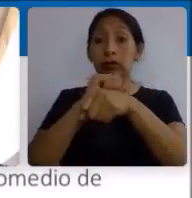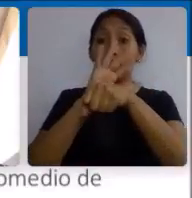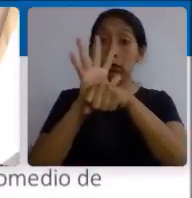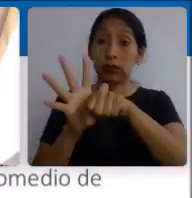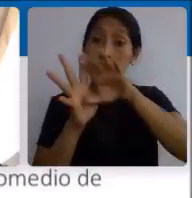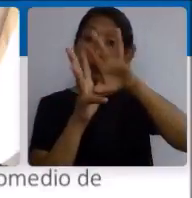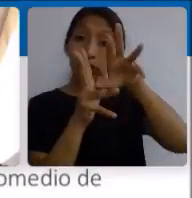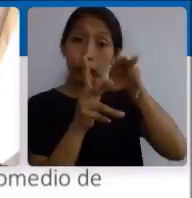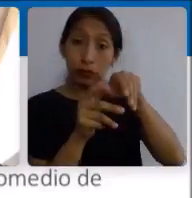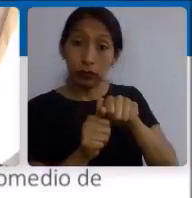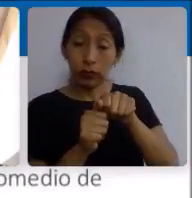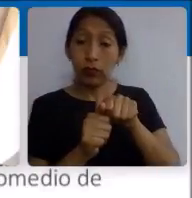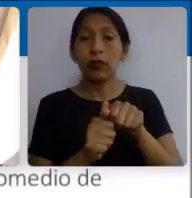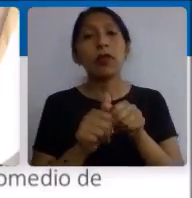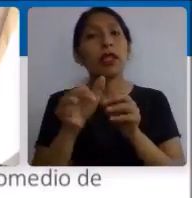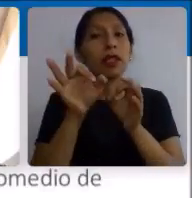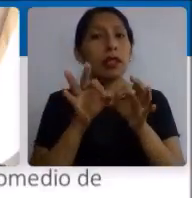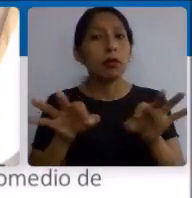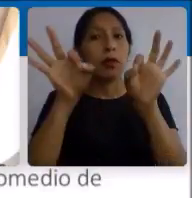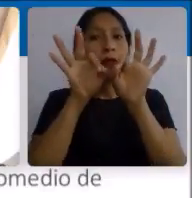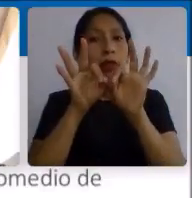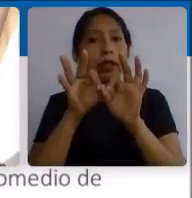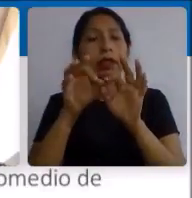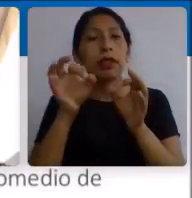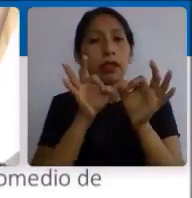es importante mencionar de que